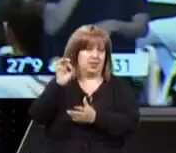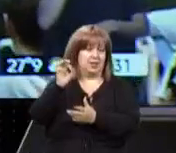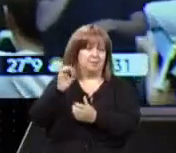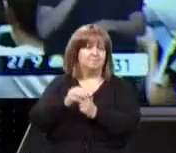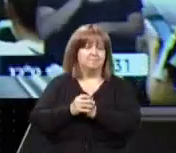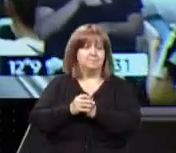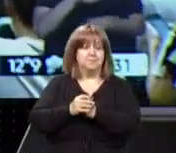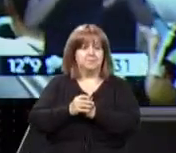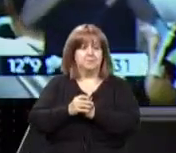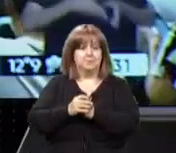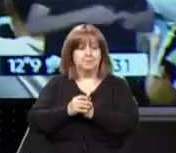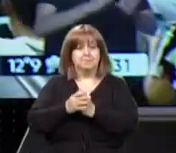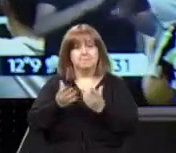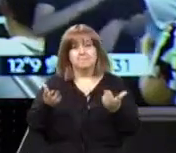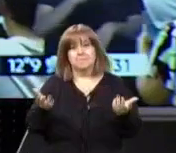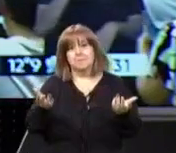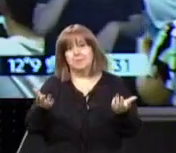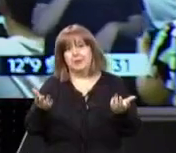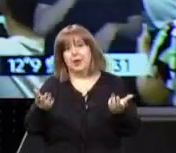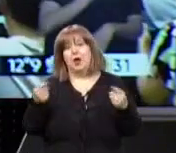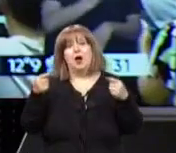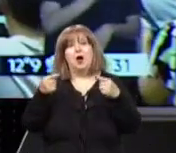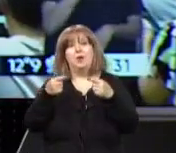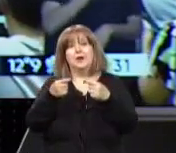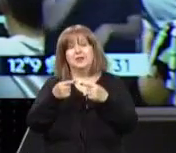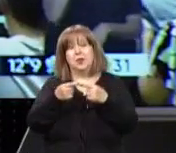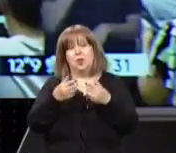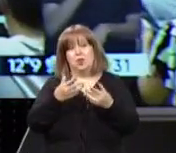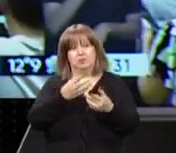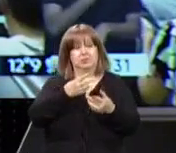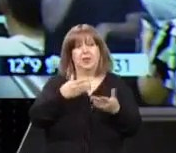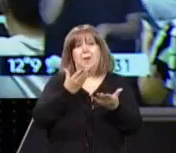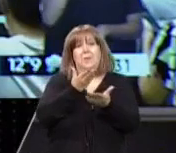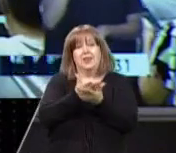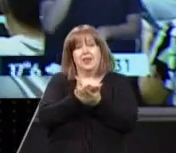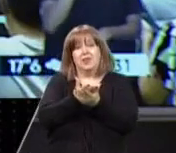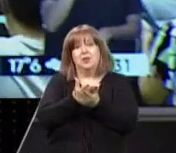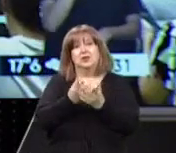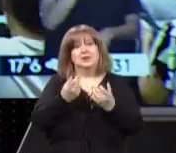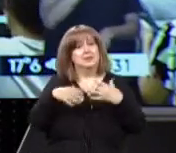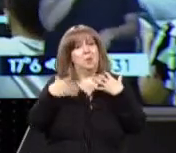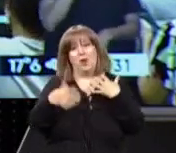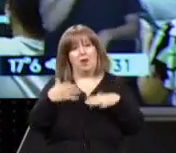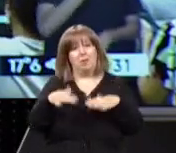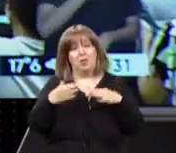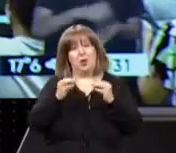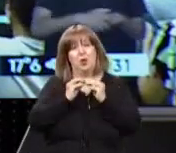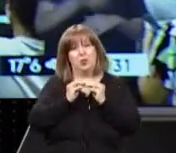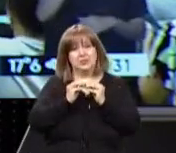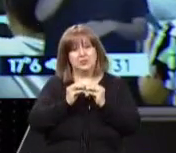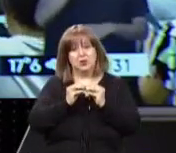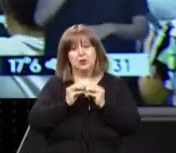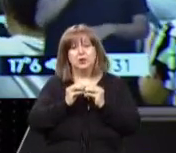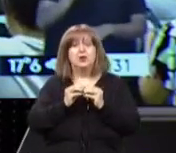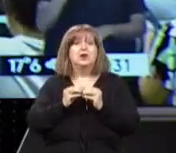Así que bueno, nuestro objetivo, nuestro pedido es que se aceleren los juicios. Claro. Tampoco